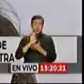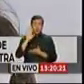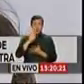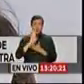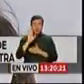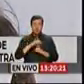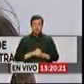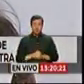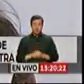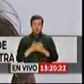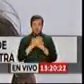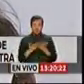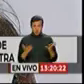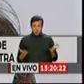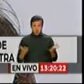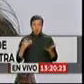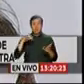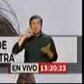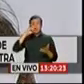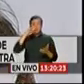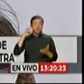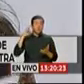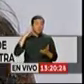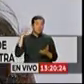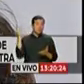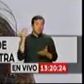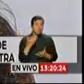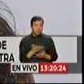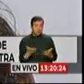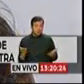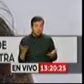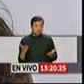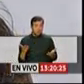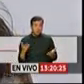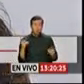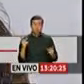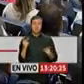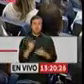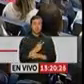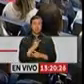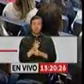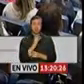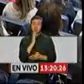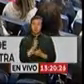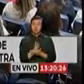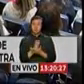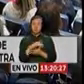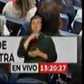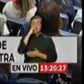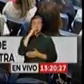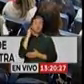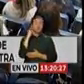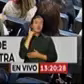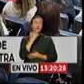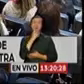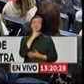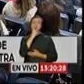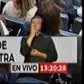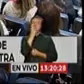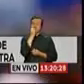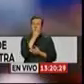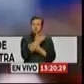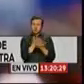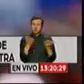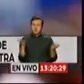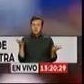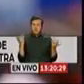que nunca más ninguna niña, niños o adolescentes sean víctimas de este tipo de violencia. Las víctimas hicieron un llamado a romper el silencio.